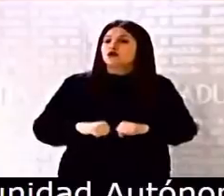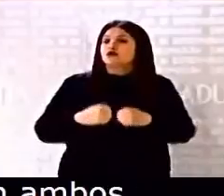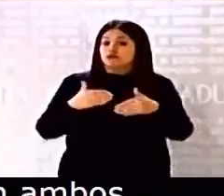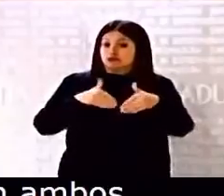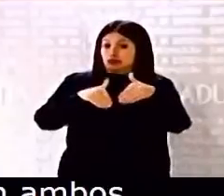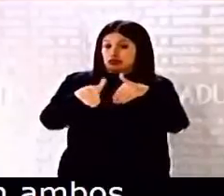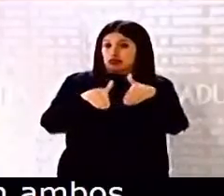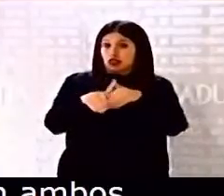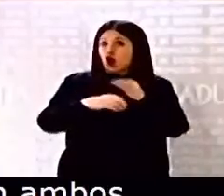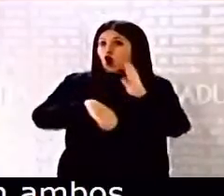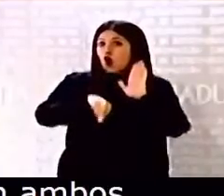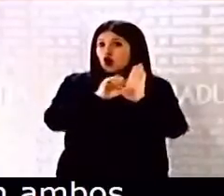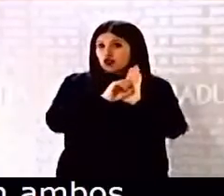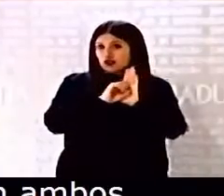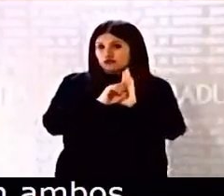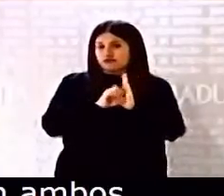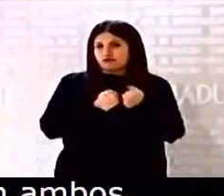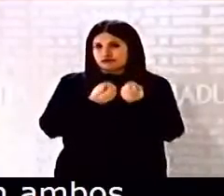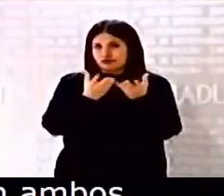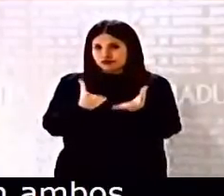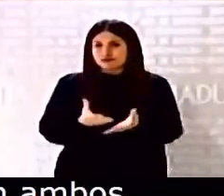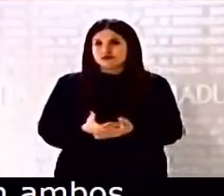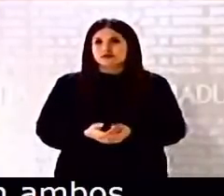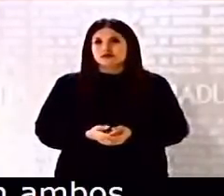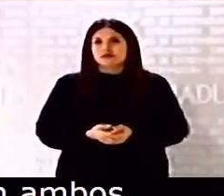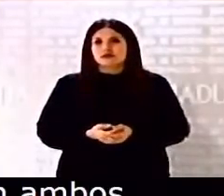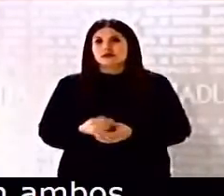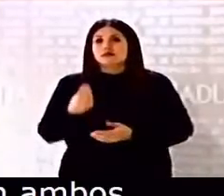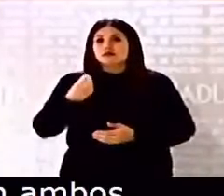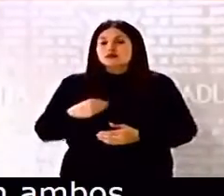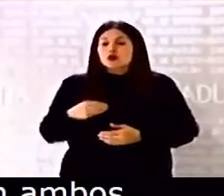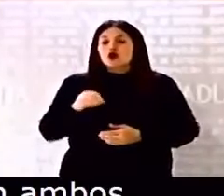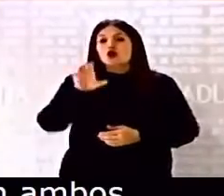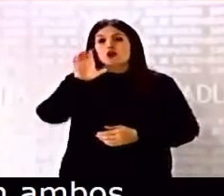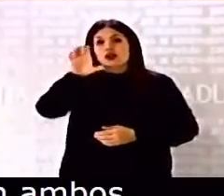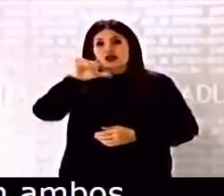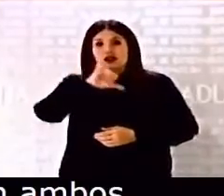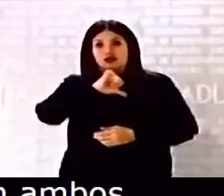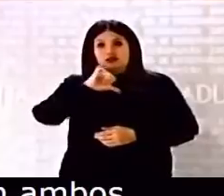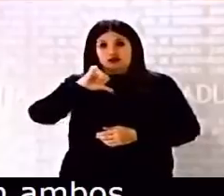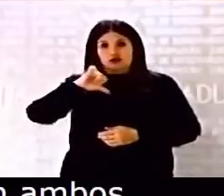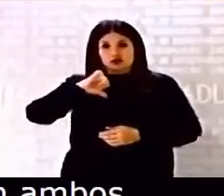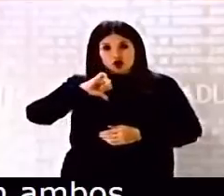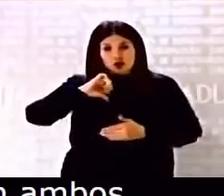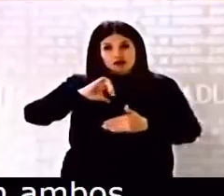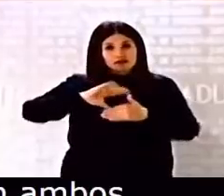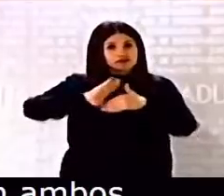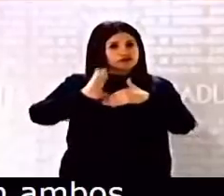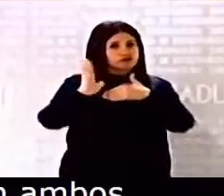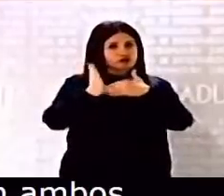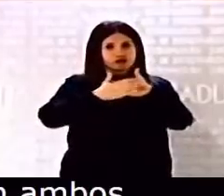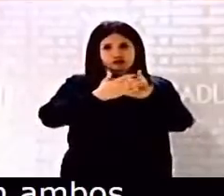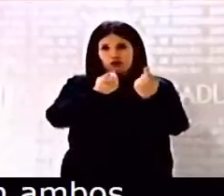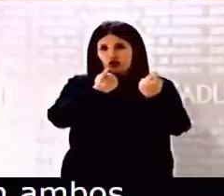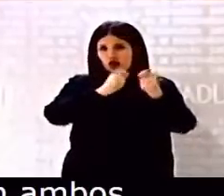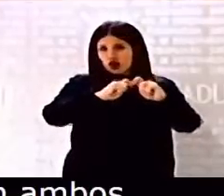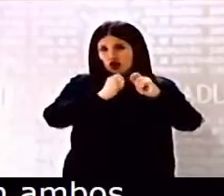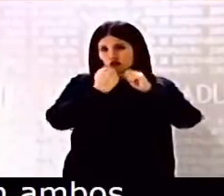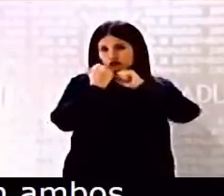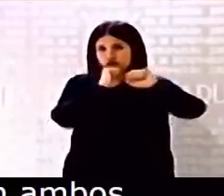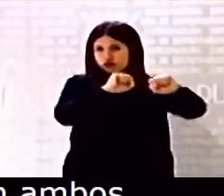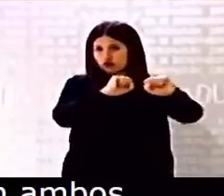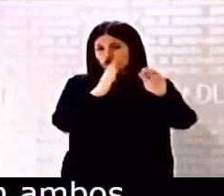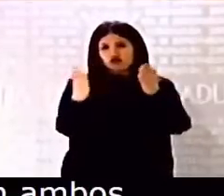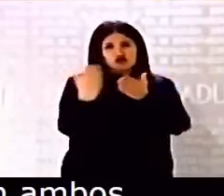en orden comunicada, de cierre perimetral de todas y cada una de las